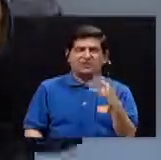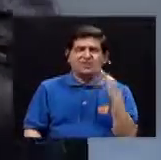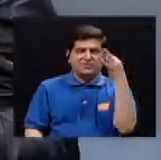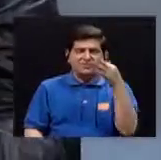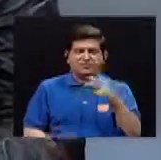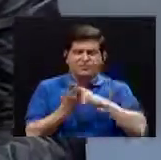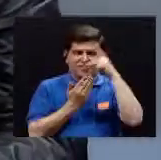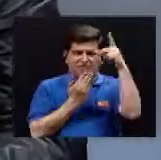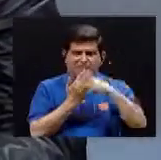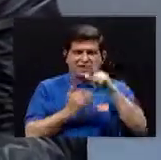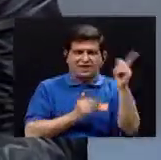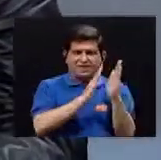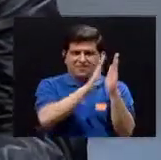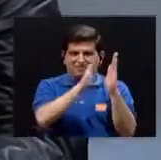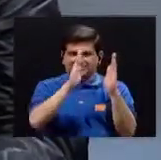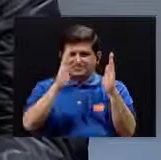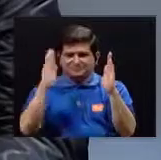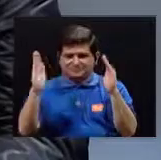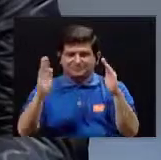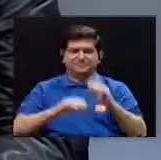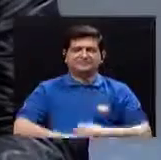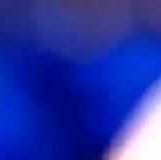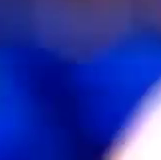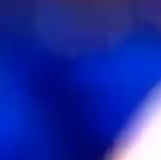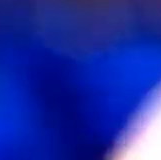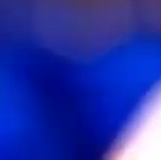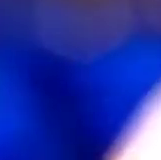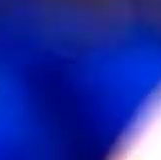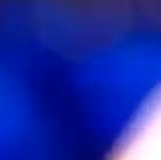nos vemos en el próximo lunes de cinemateca